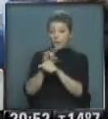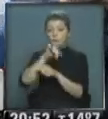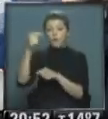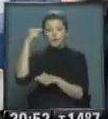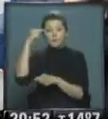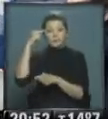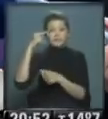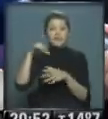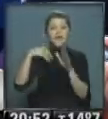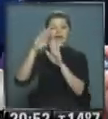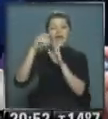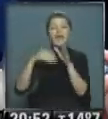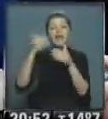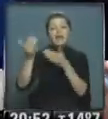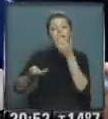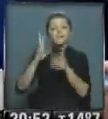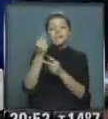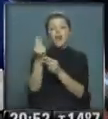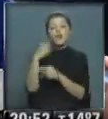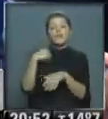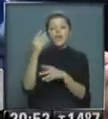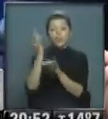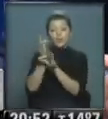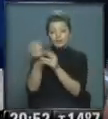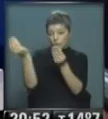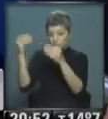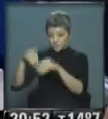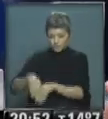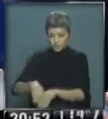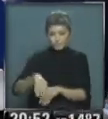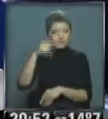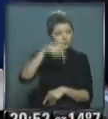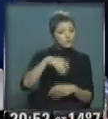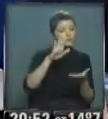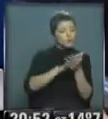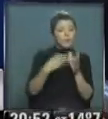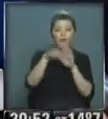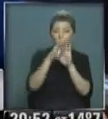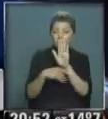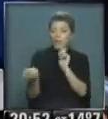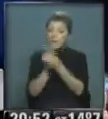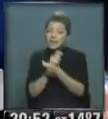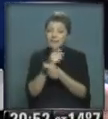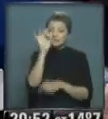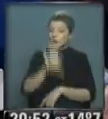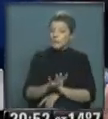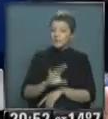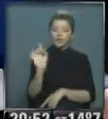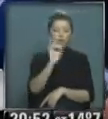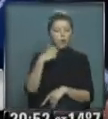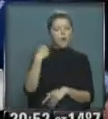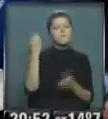nivel educativo. Tenemos que dejar en claro también que el problema de la educación pública no se resume en un cambio curricular, sino que va más